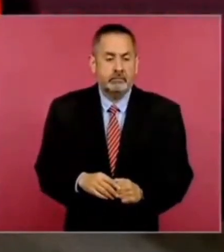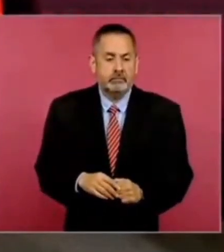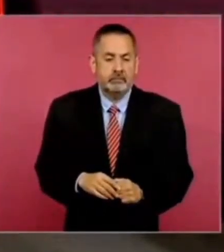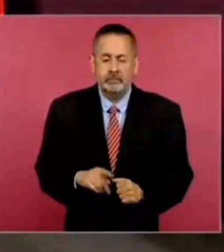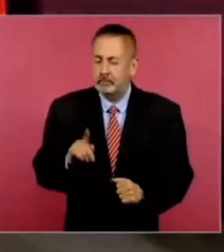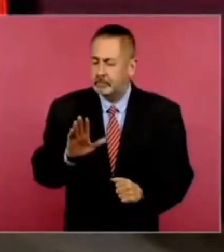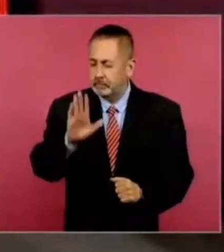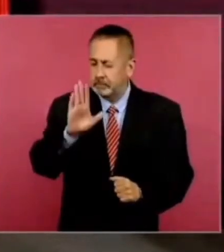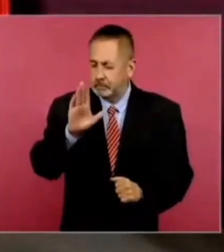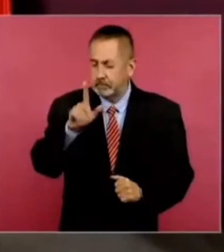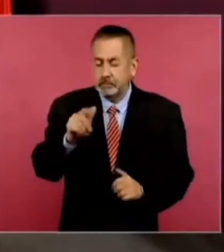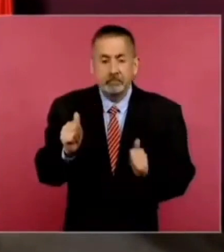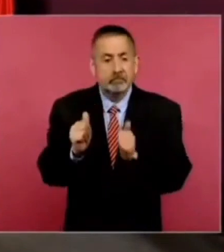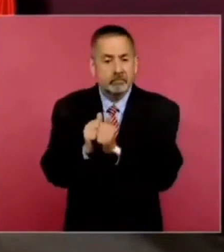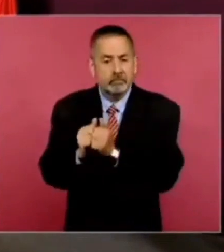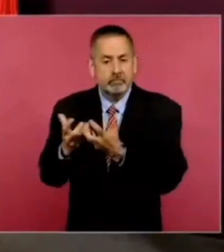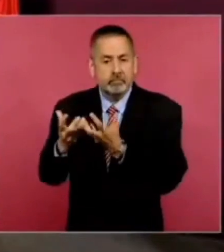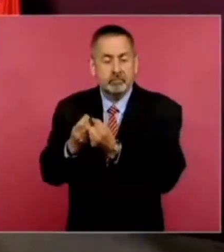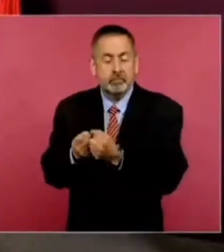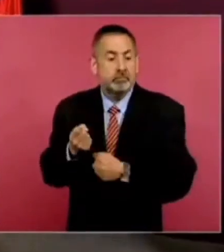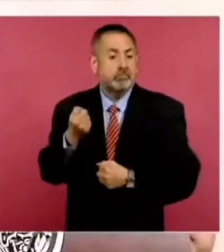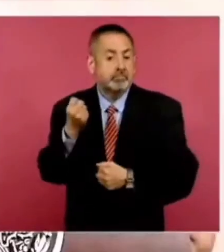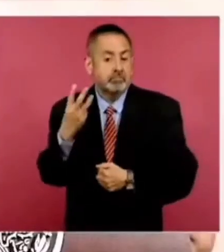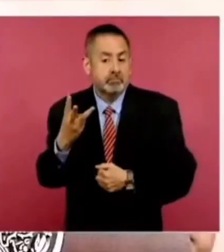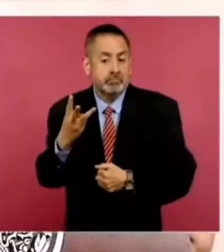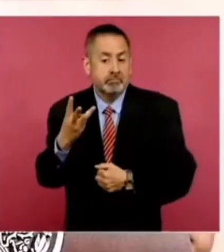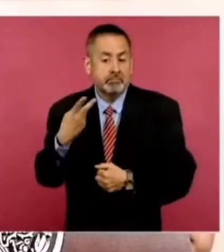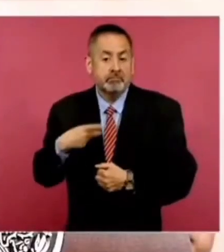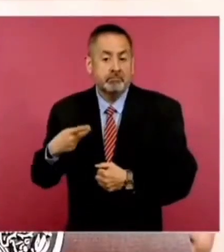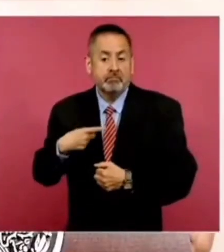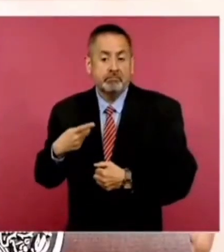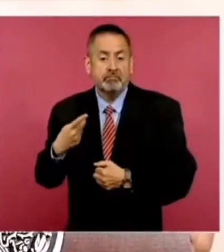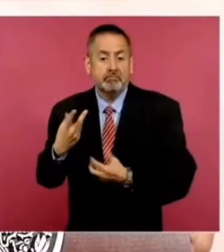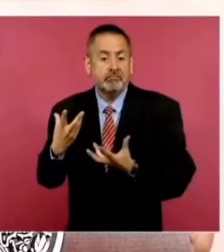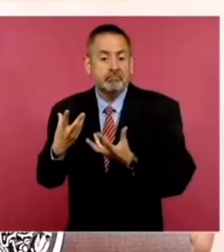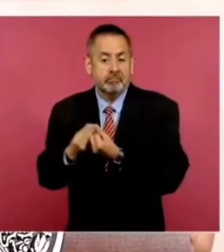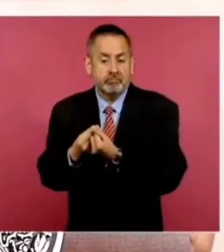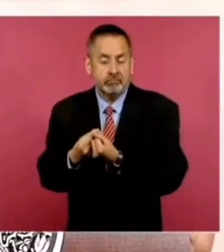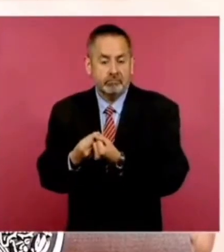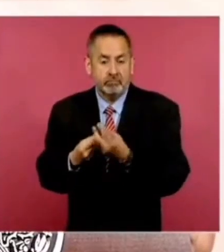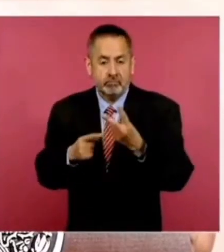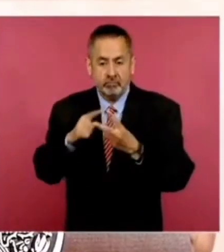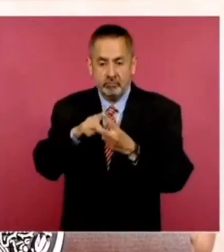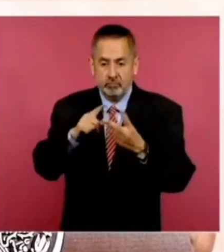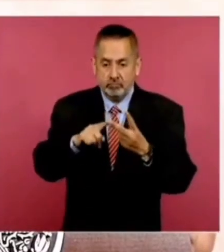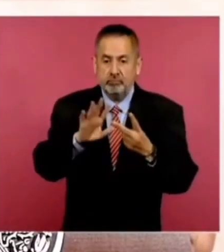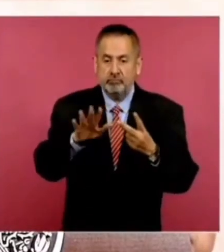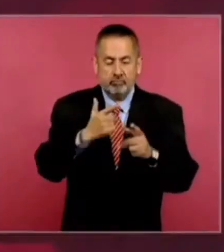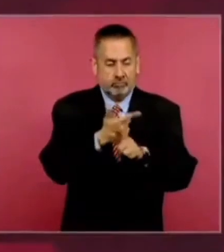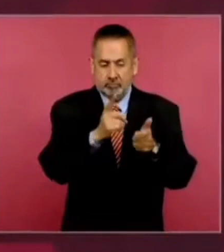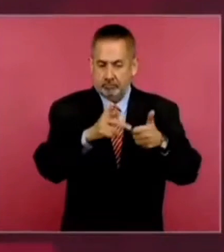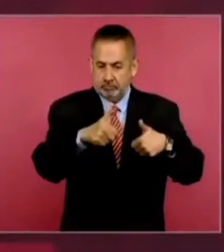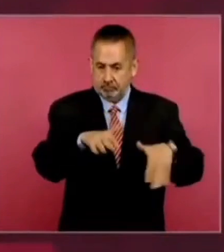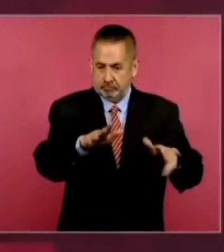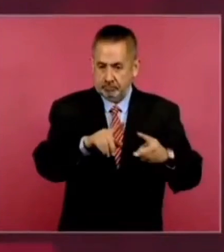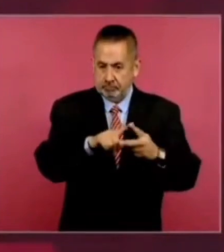Al parecer iba acompañada de tres personas. Dos fueron liberadas.